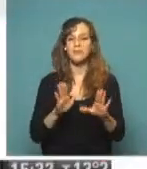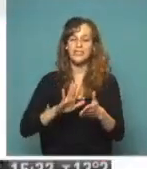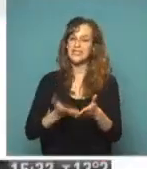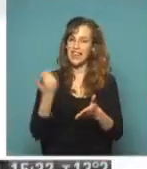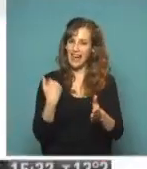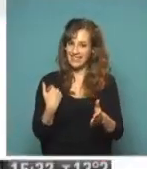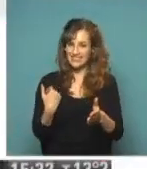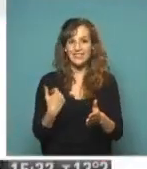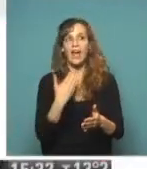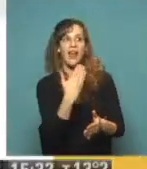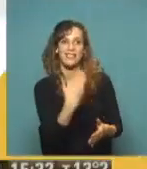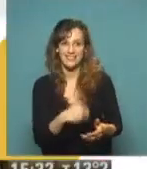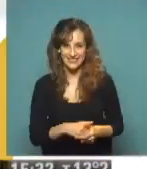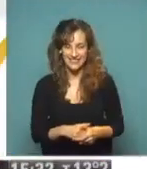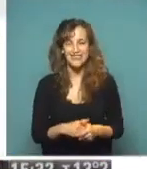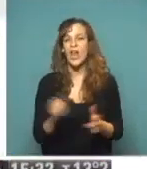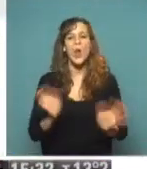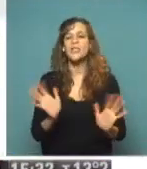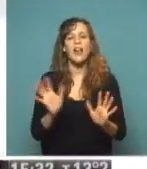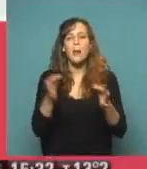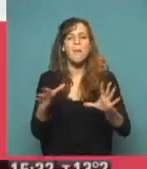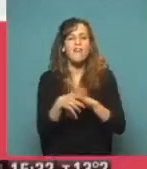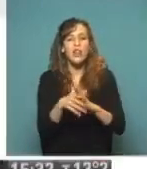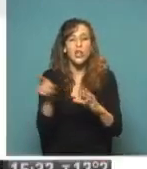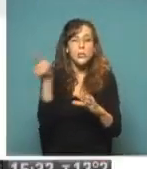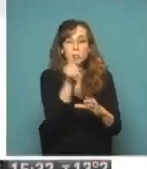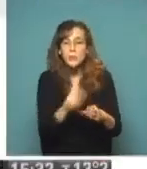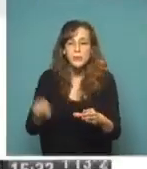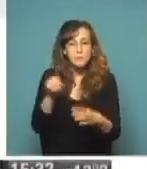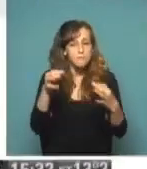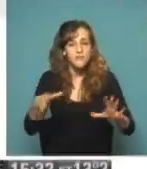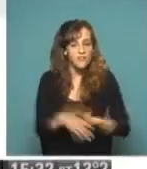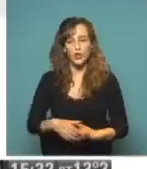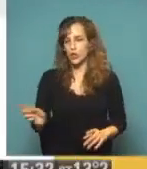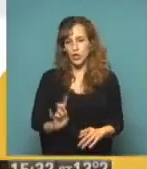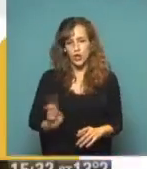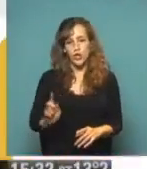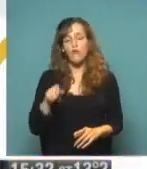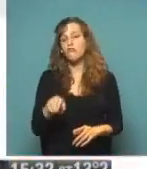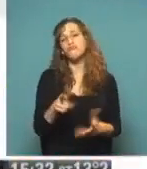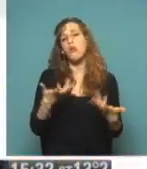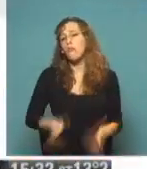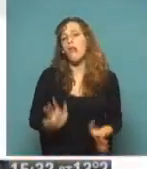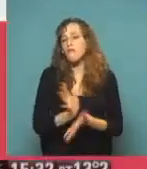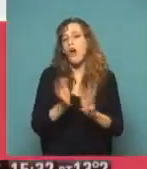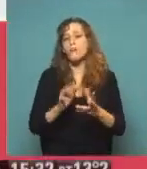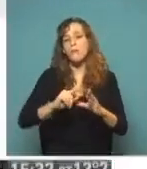borré el círculo. Gracias. No hace falta hacer el círculo perfecto. Pueden hacer un círculo más un óvalo, o